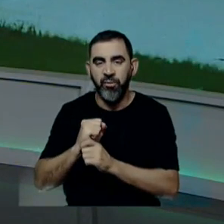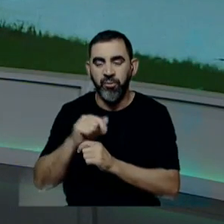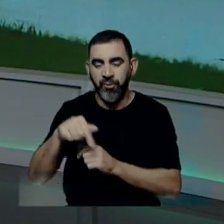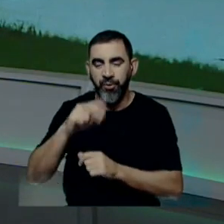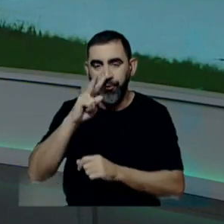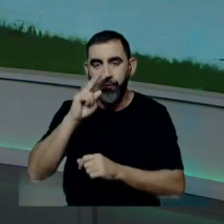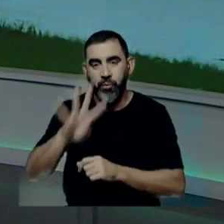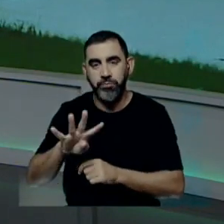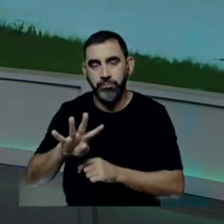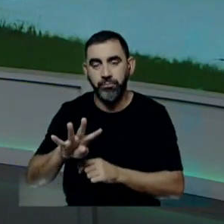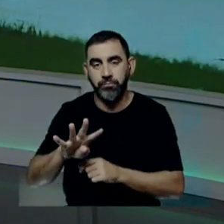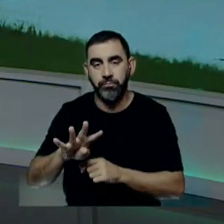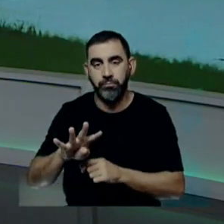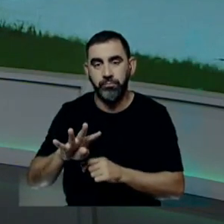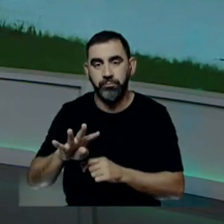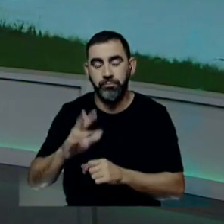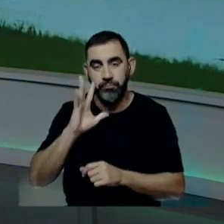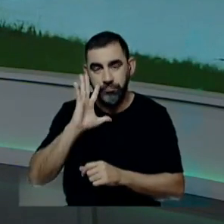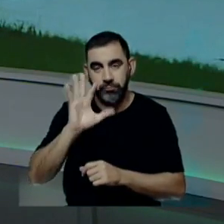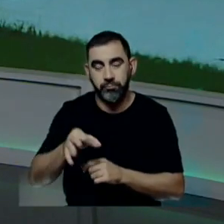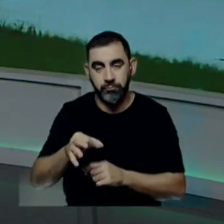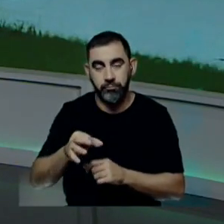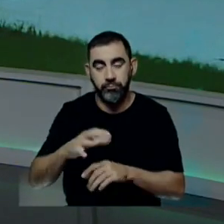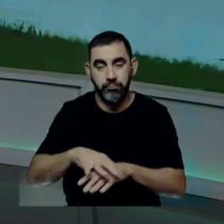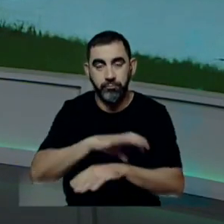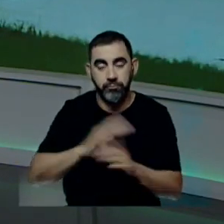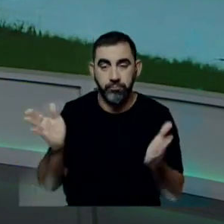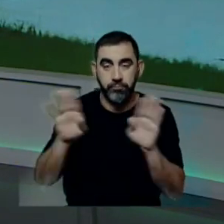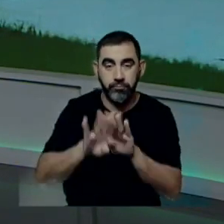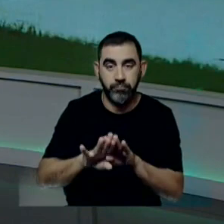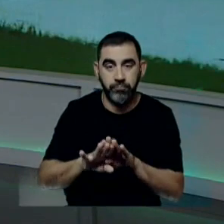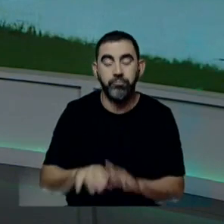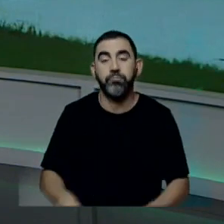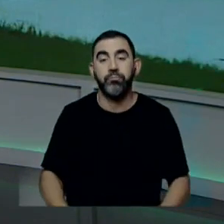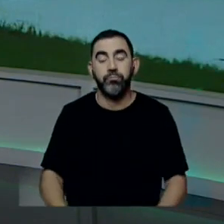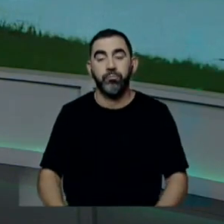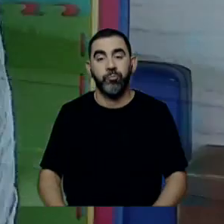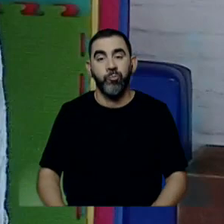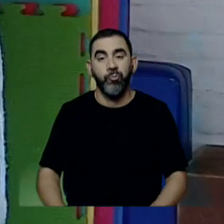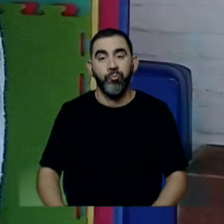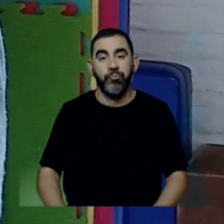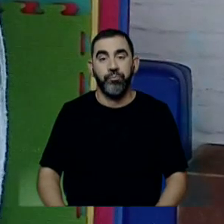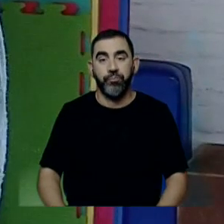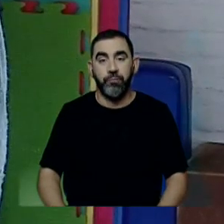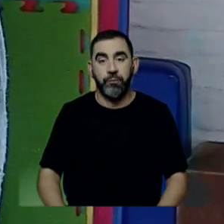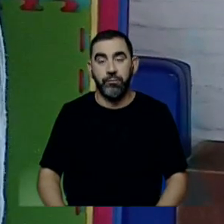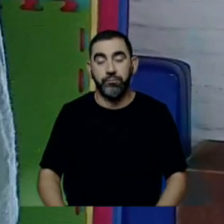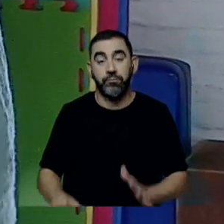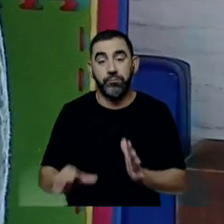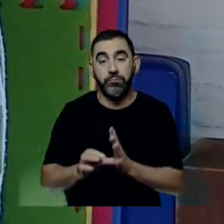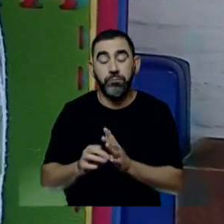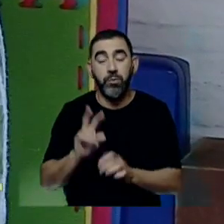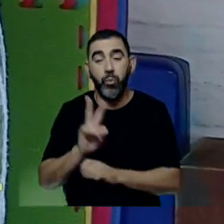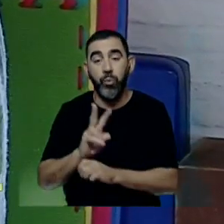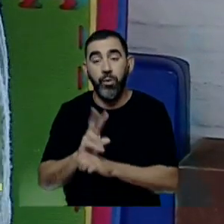este 2024, lo que se vio reflejado en CAIF cerrados y también centros de cuidados. El sistema de cuidados